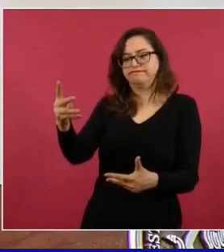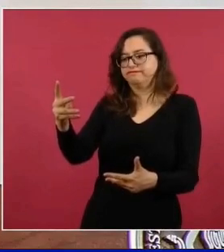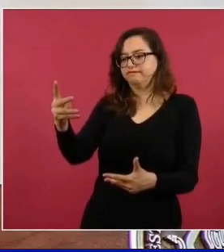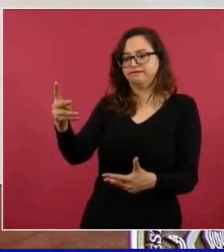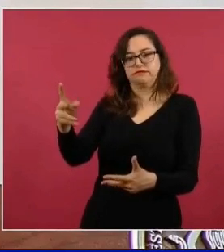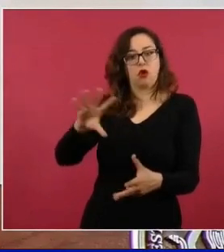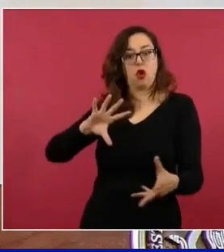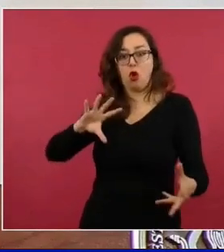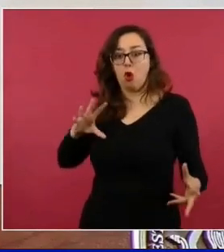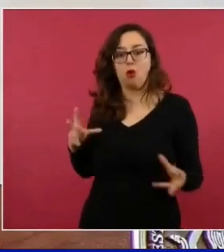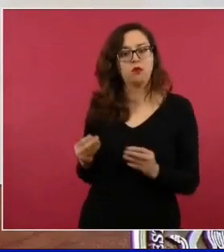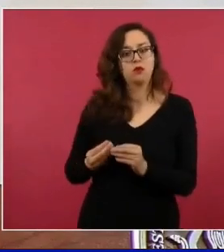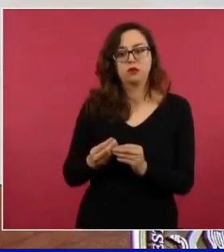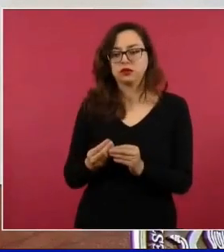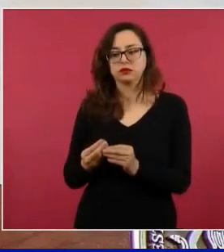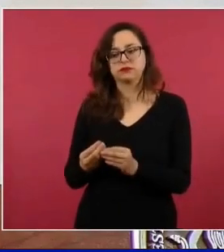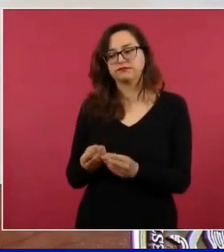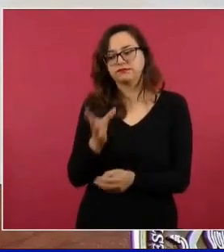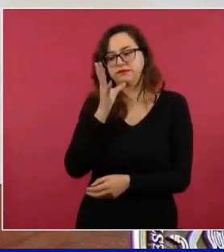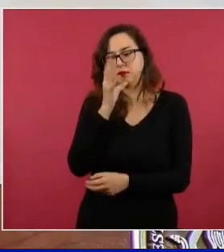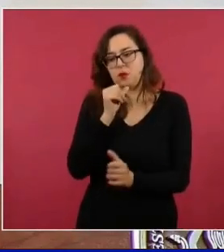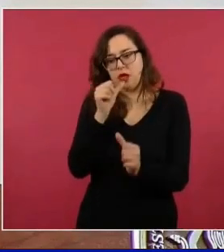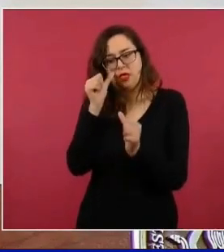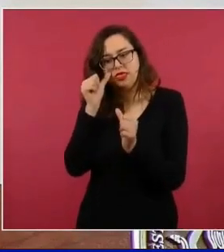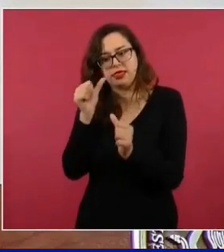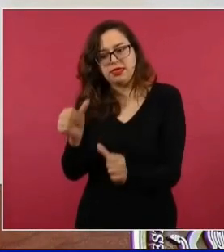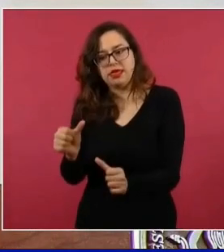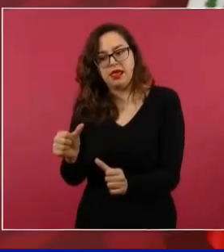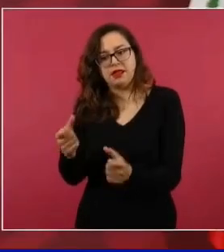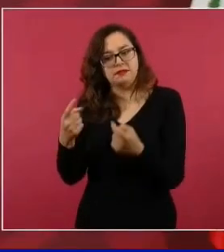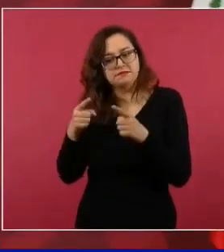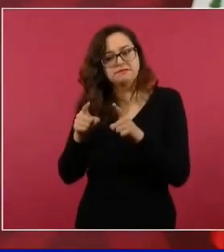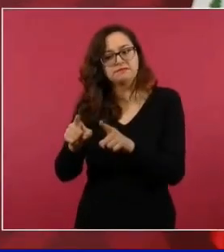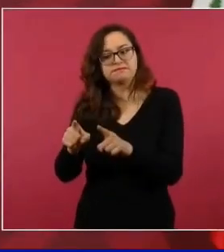puede pensarse que hay 100,